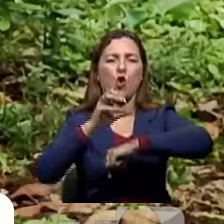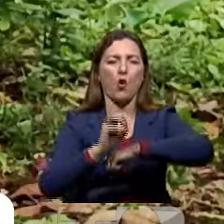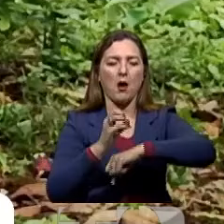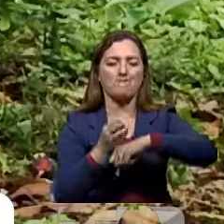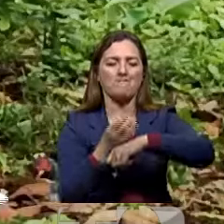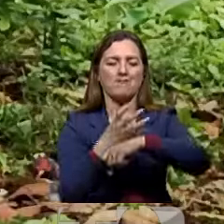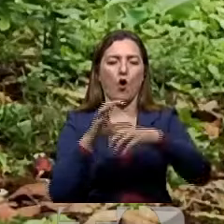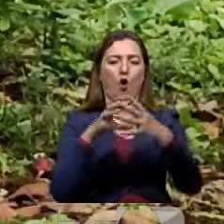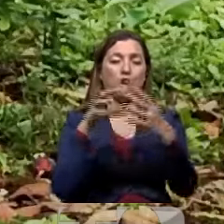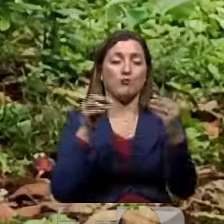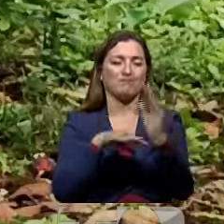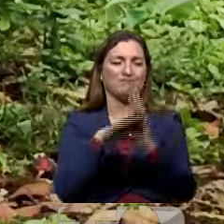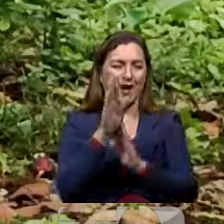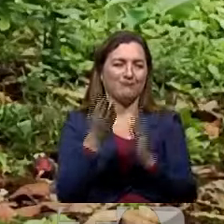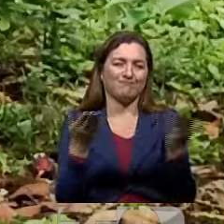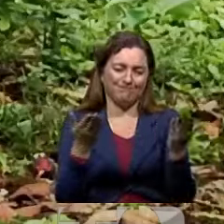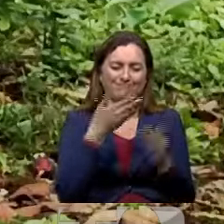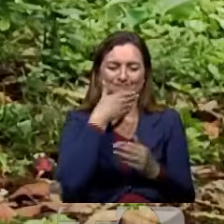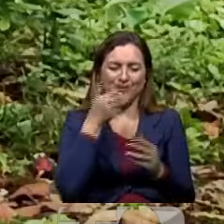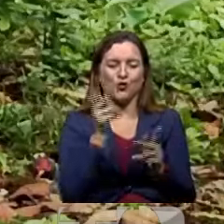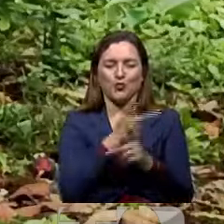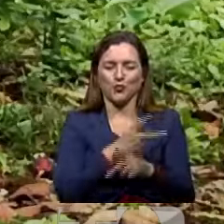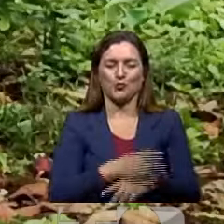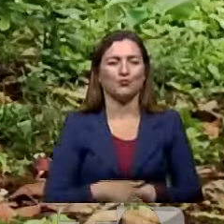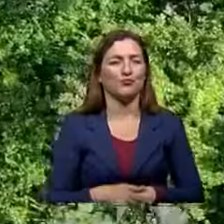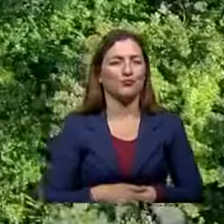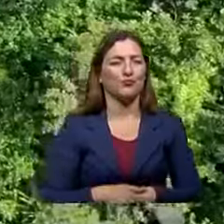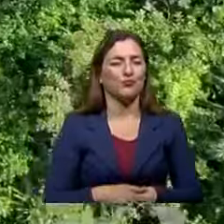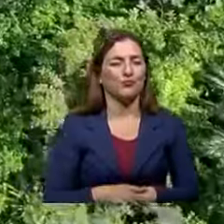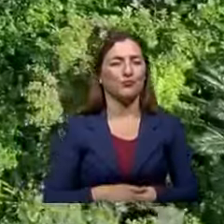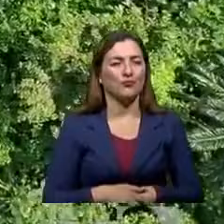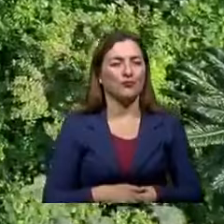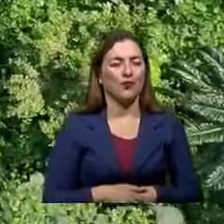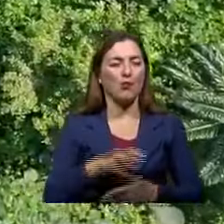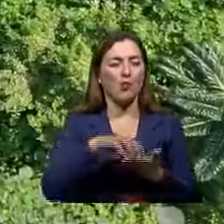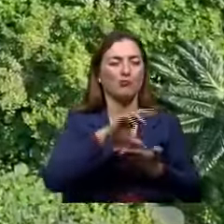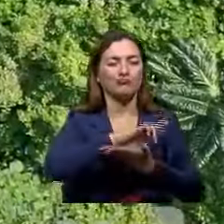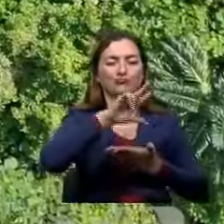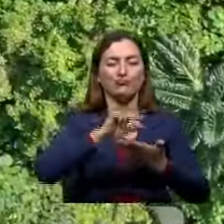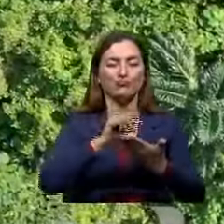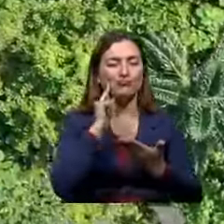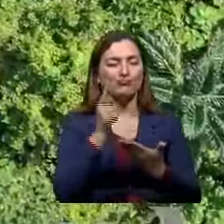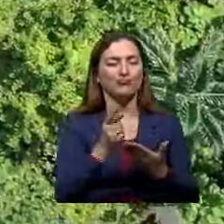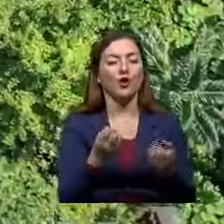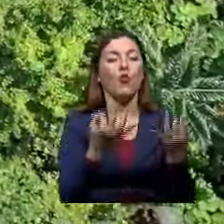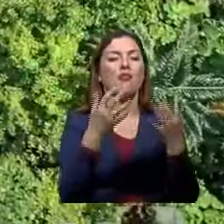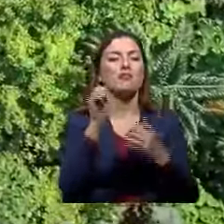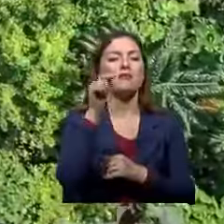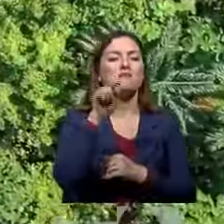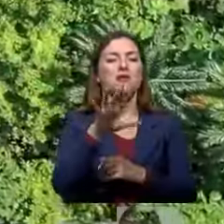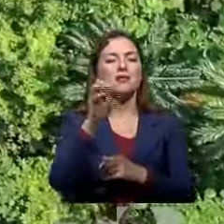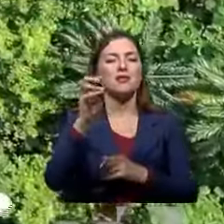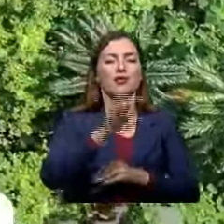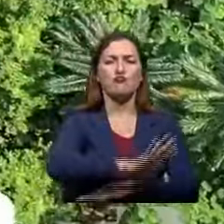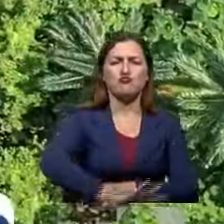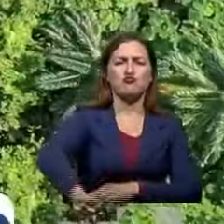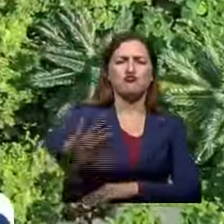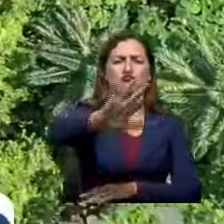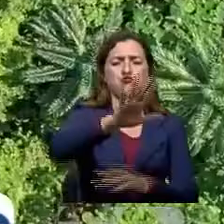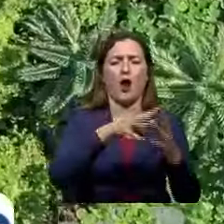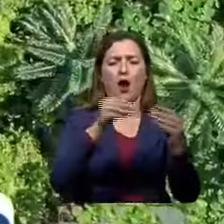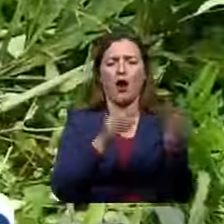floración. Si tenemos mayor floración va a haber mayor cuaje y va a haber mayor producto. En la provincia del Napo existen unas 10.500 hectáreas con el